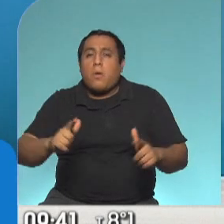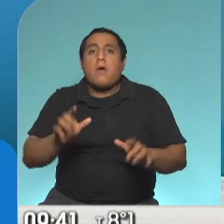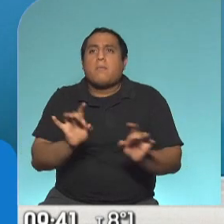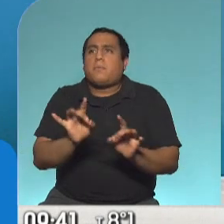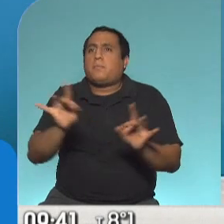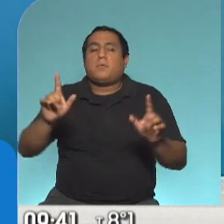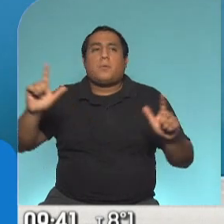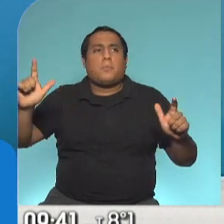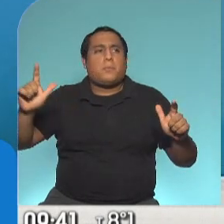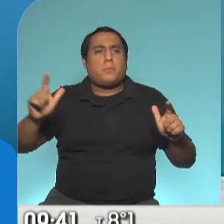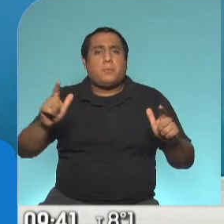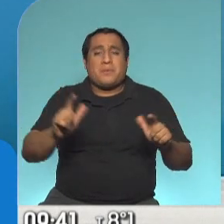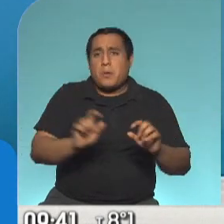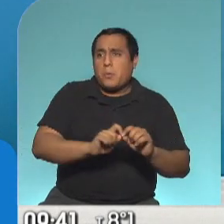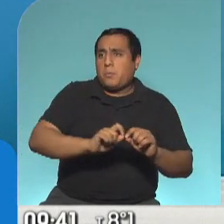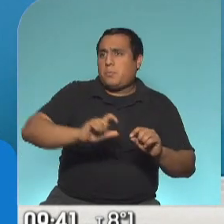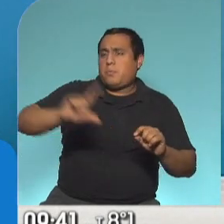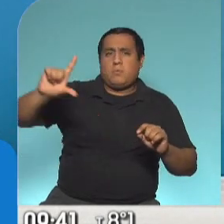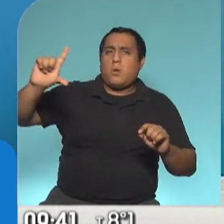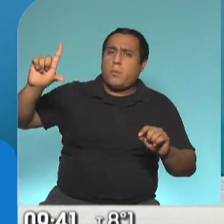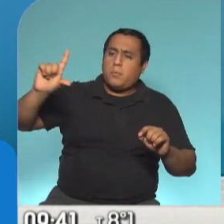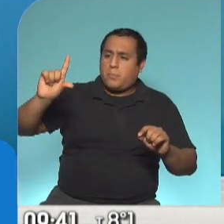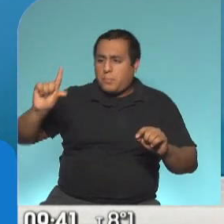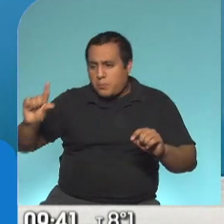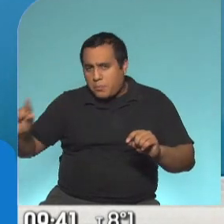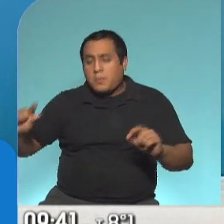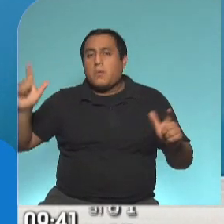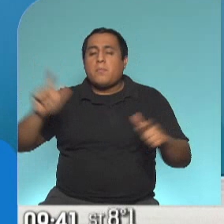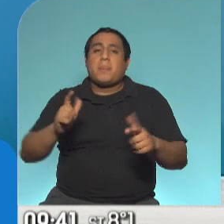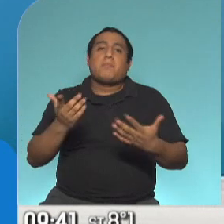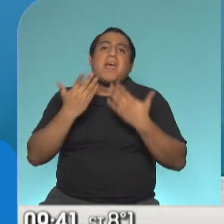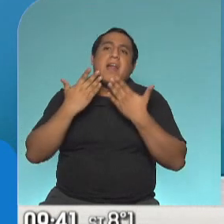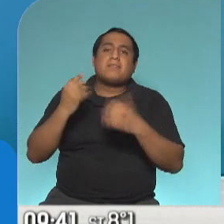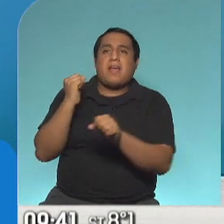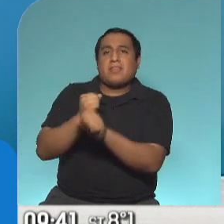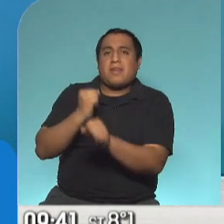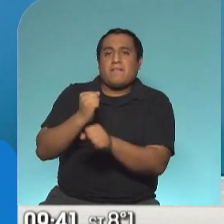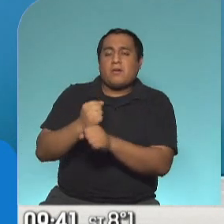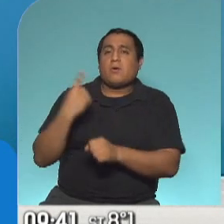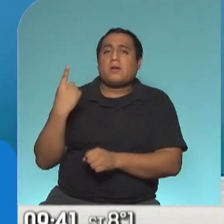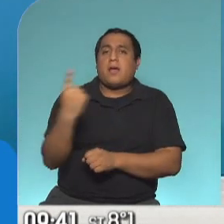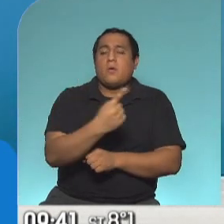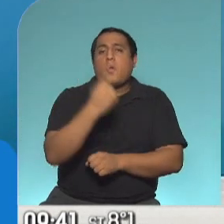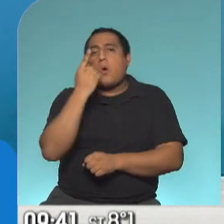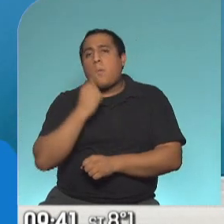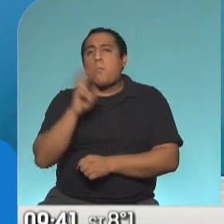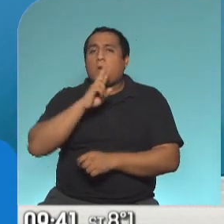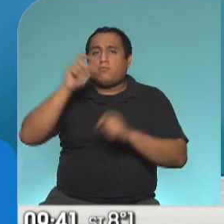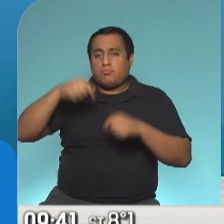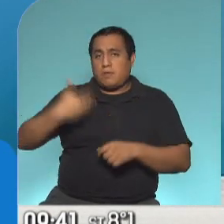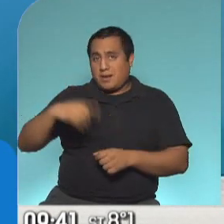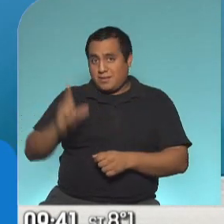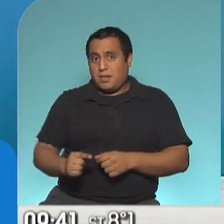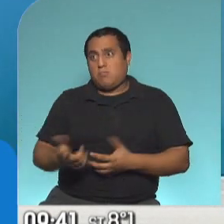de esta curva que hemos tenido en argentina que gracias al trabajo de cada uno de cada una de las argentinas no ha sido un pico